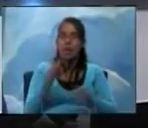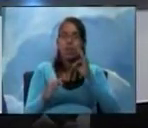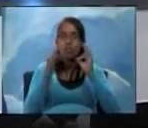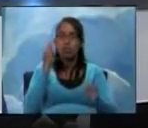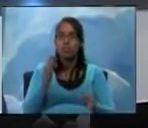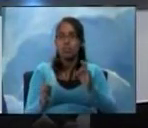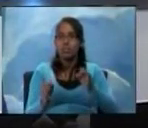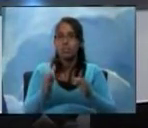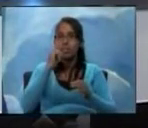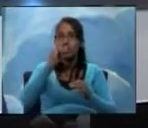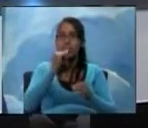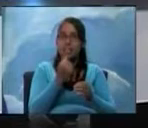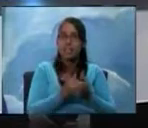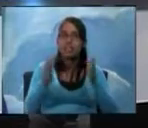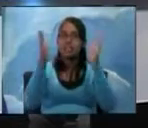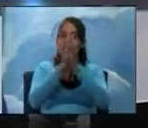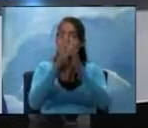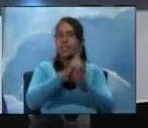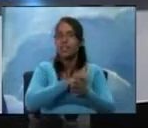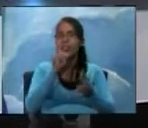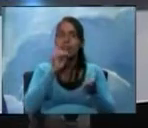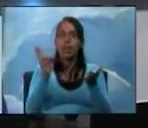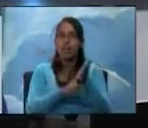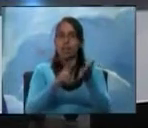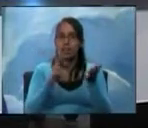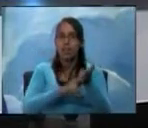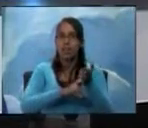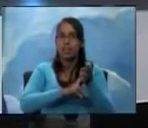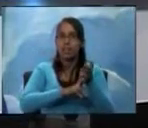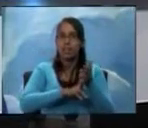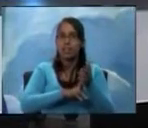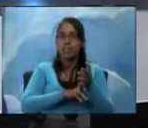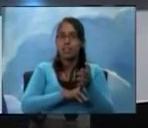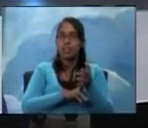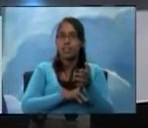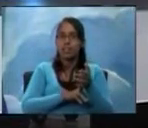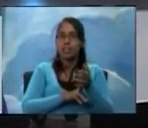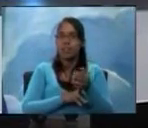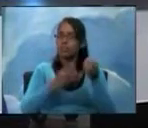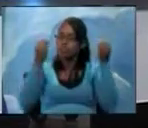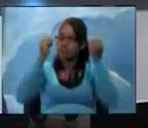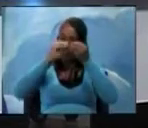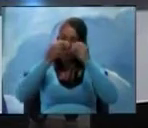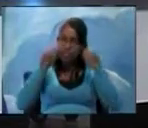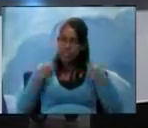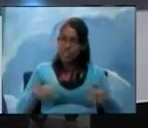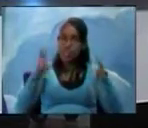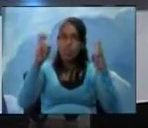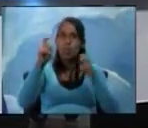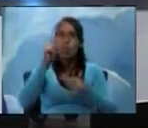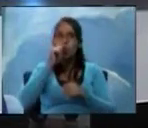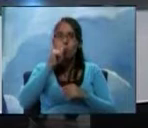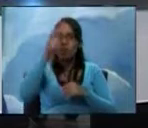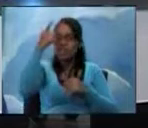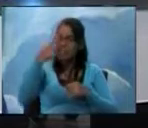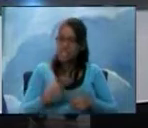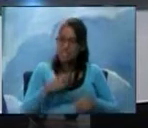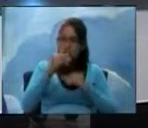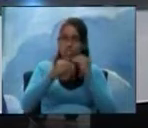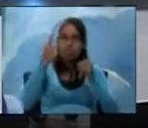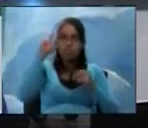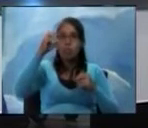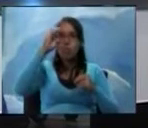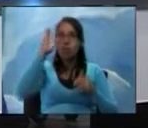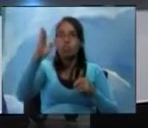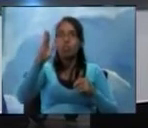justicia y santidad de la verdad. Y vístase del nuevo hombre que ha sido creado por